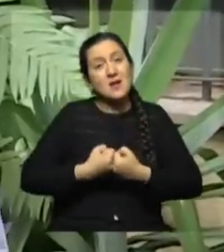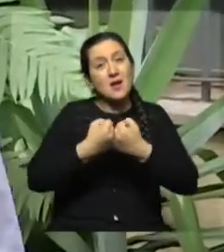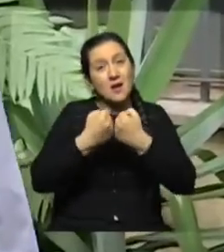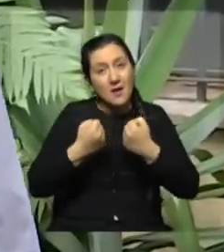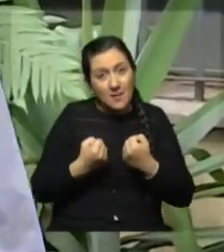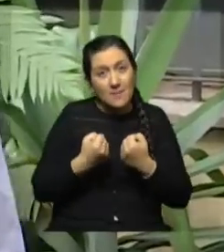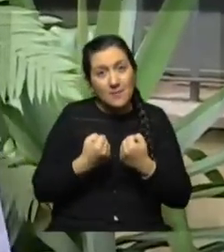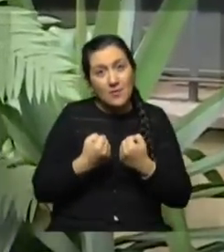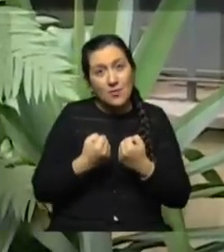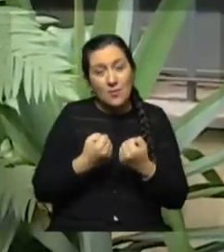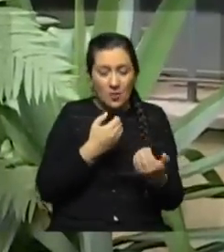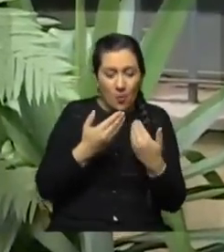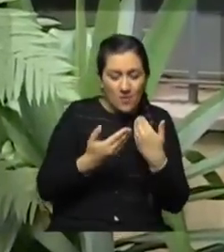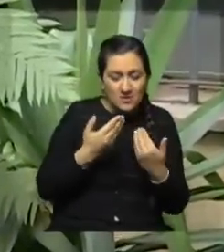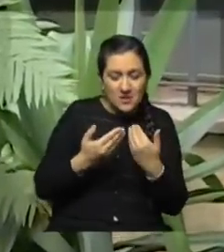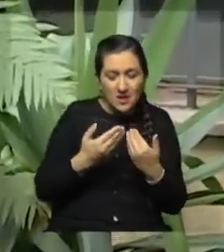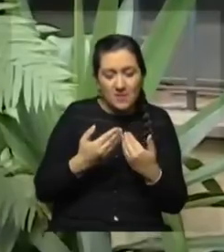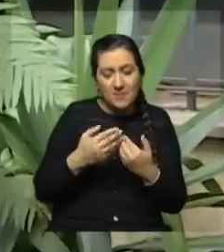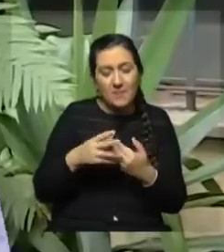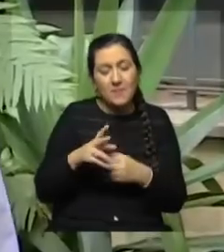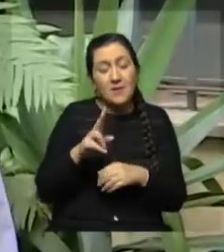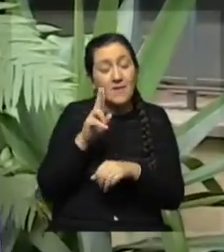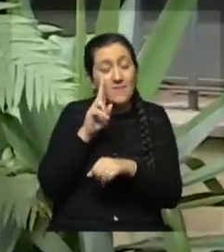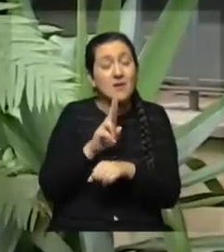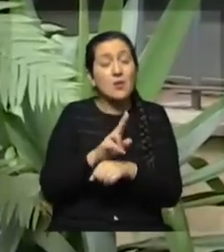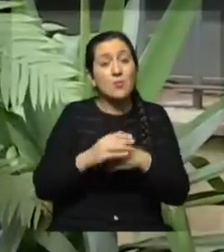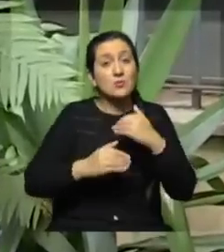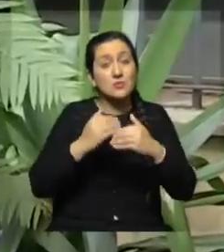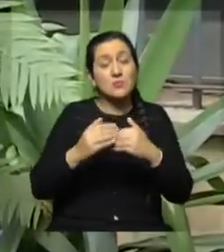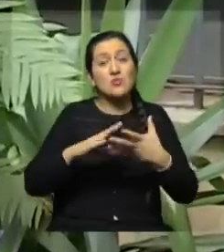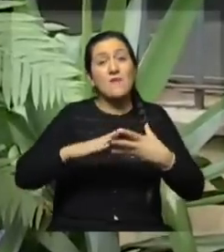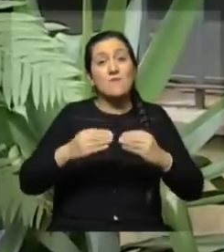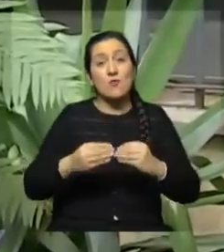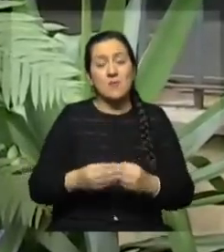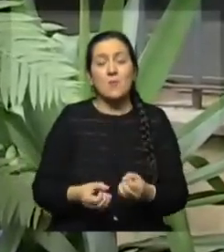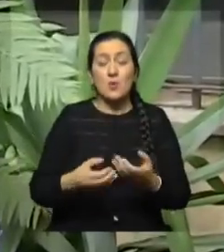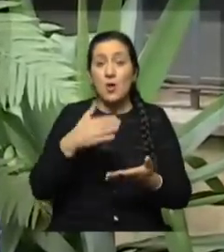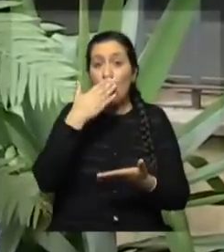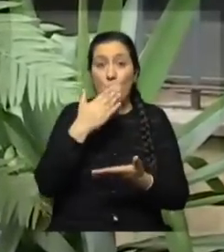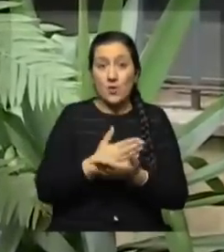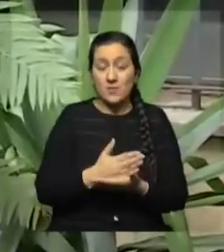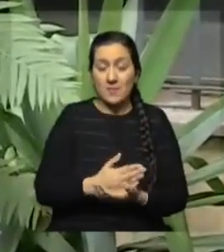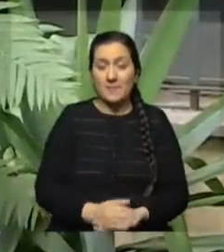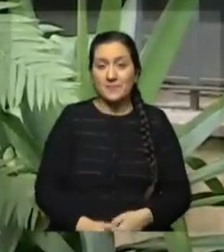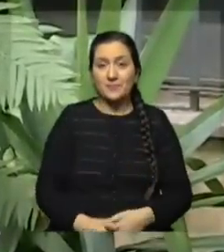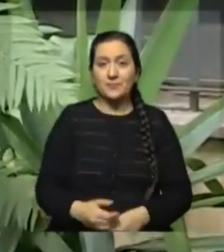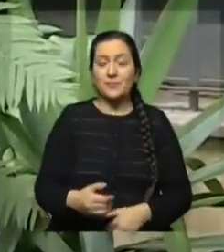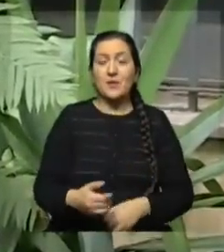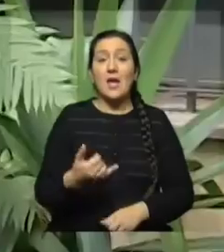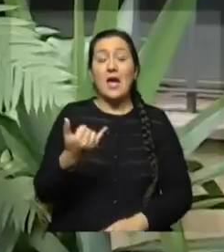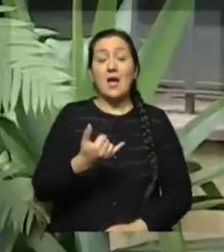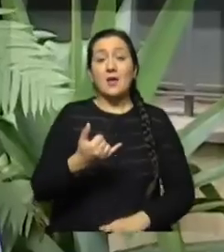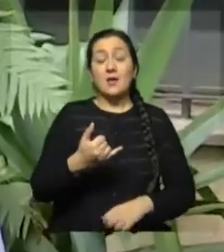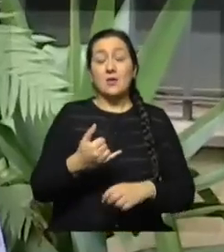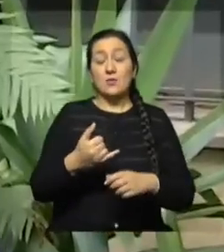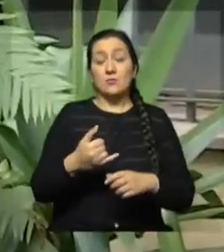bueno revisarlos los procedimientos y las formas de hacer la educación Martín y le hago la última Bueno hay un padrón de la intendencia